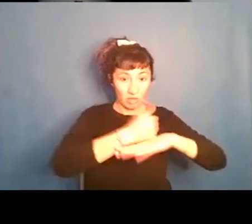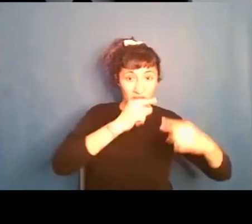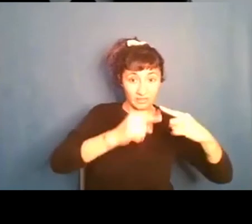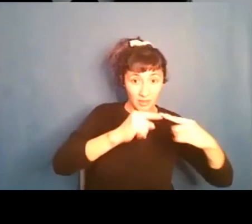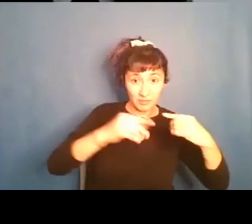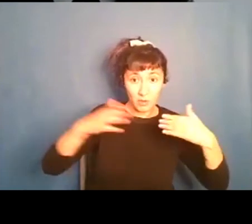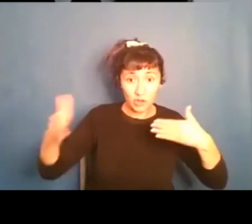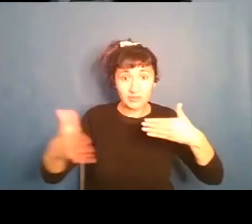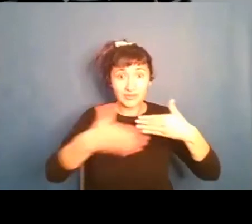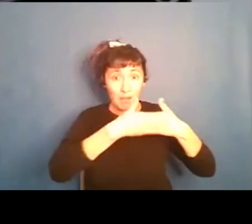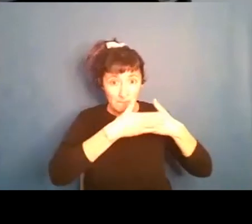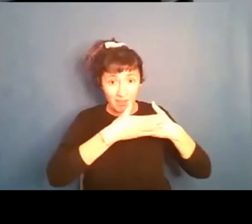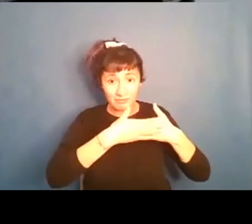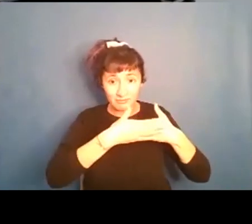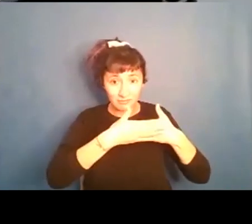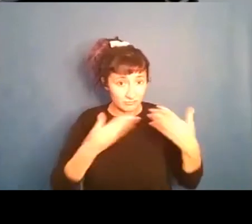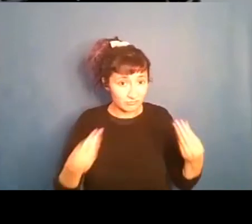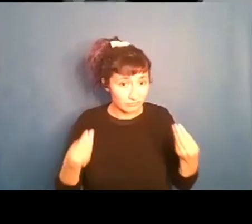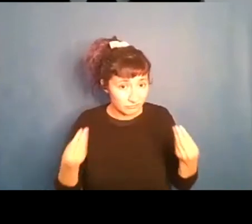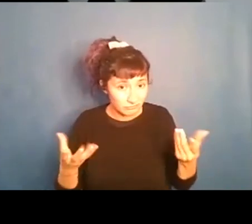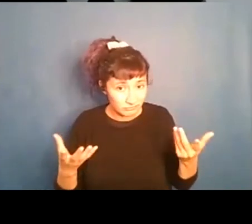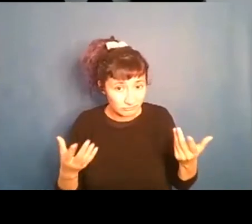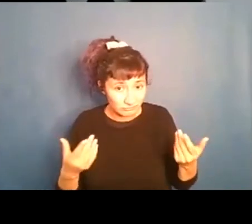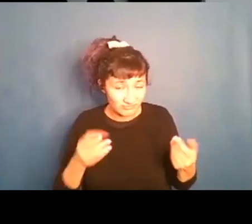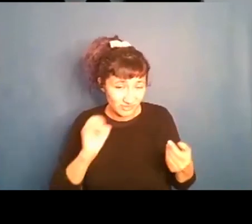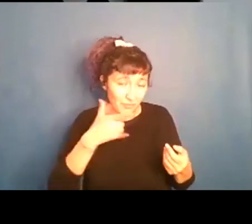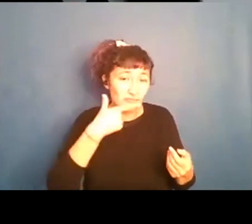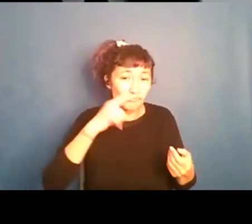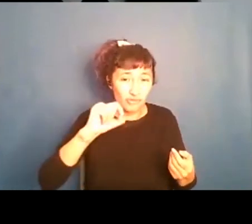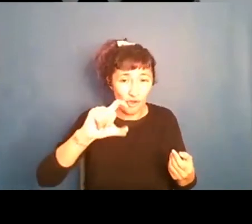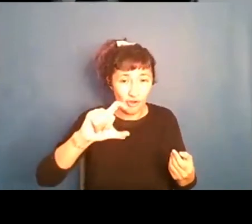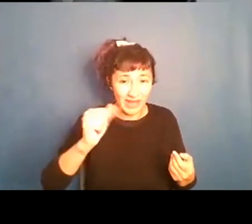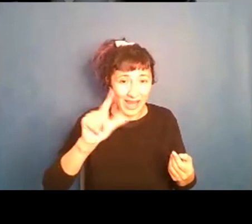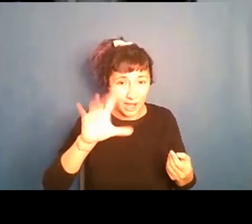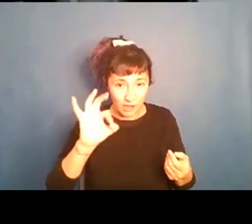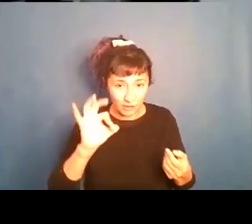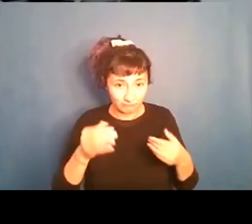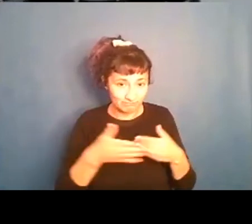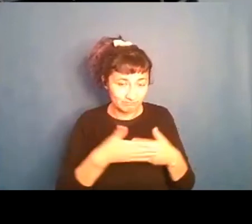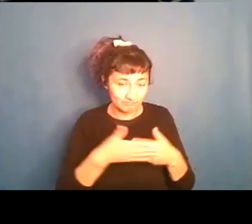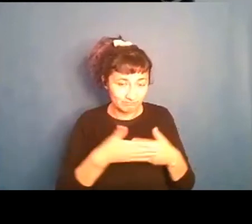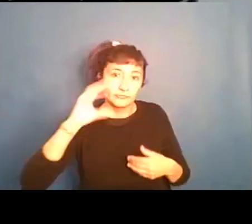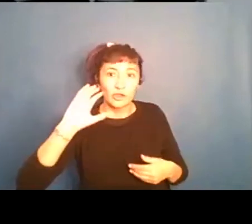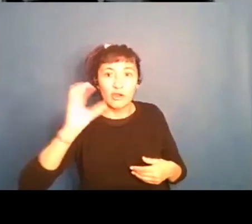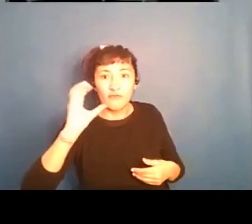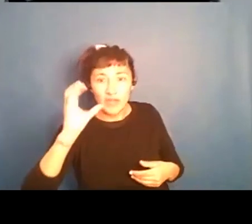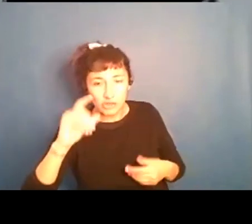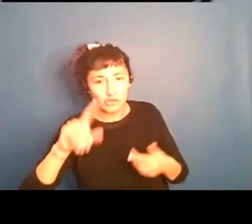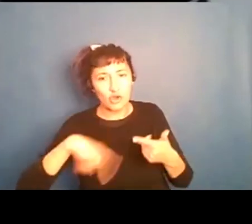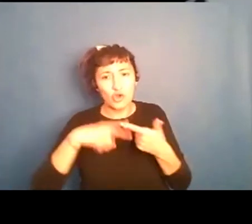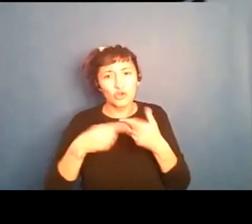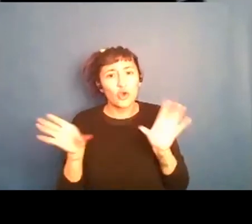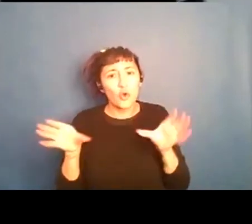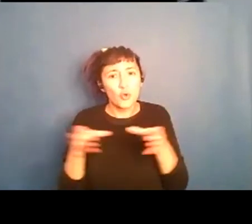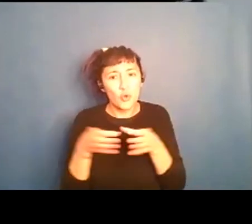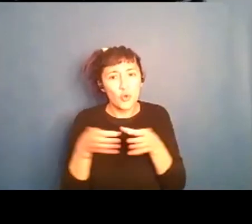el Zócalo. Sí, sí, sí. Con el Zócalo. Confederación Argentina de Sordos junto con MACMA en su momento